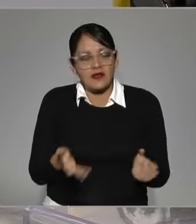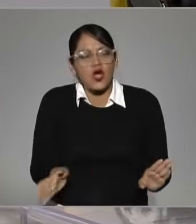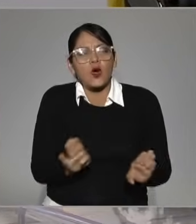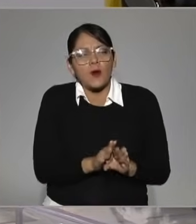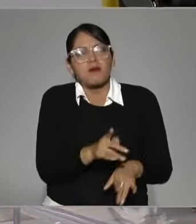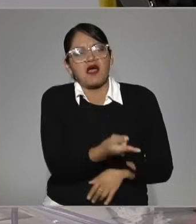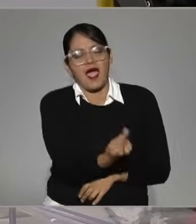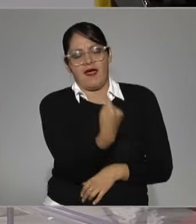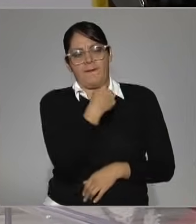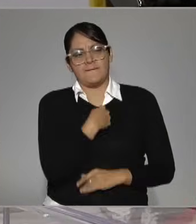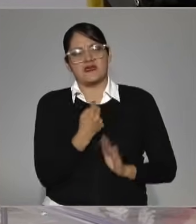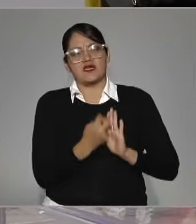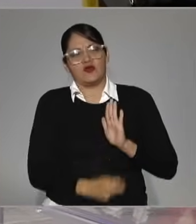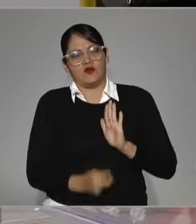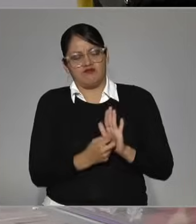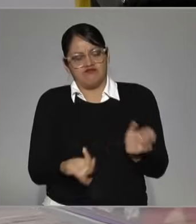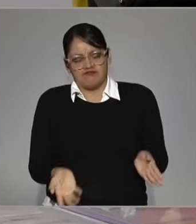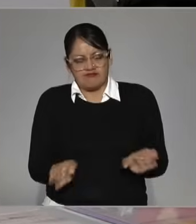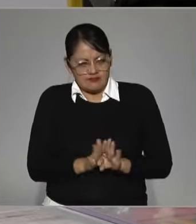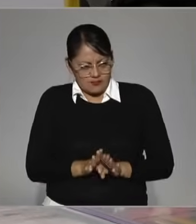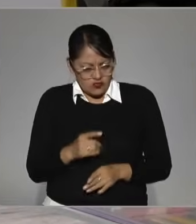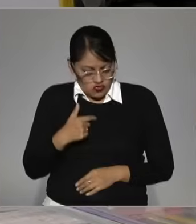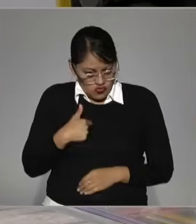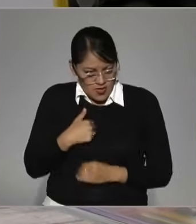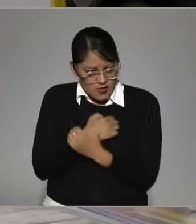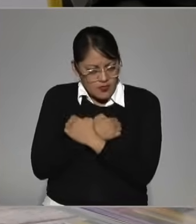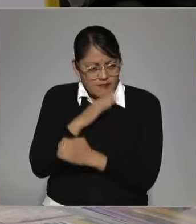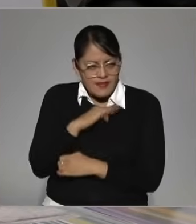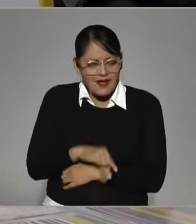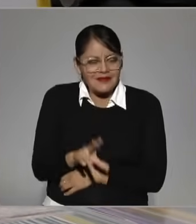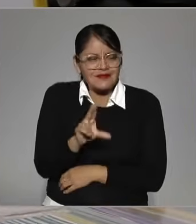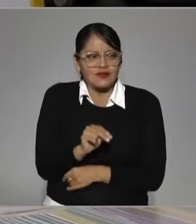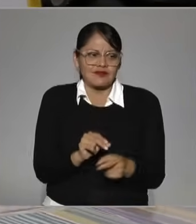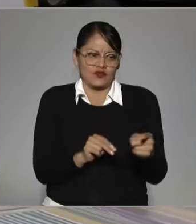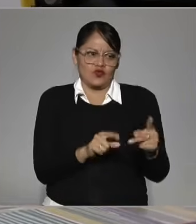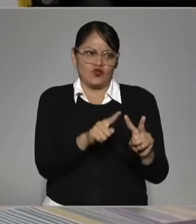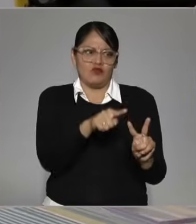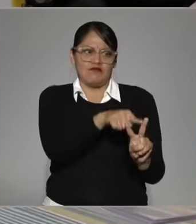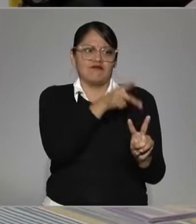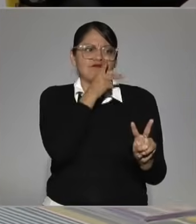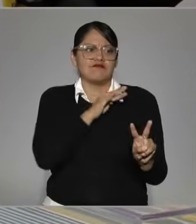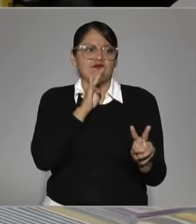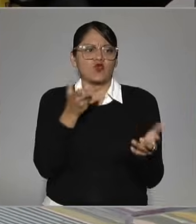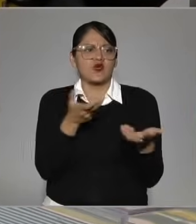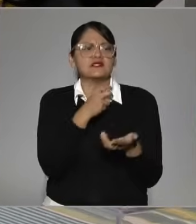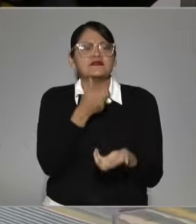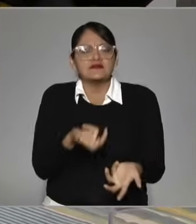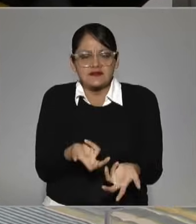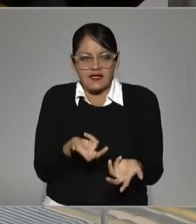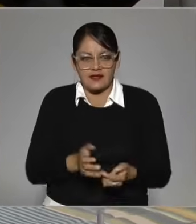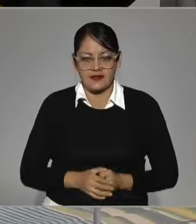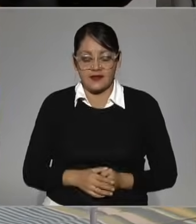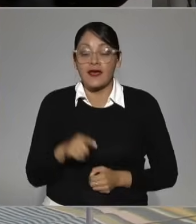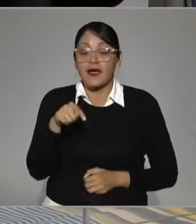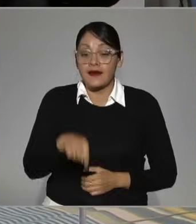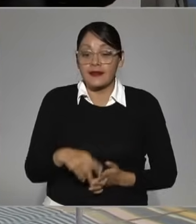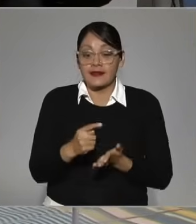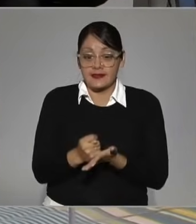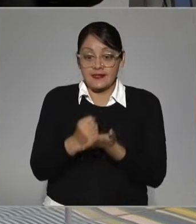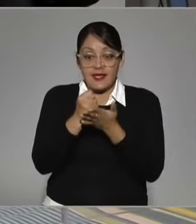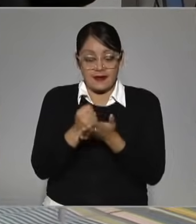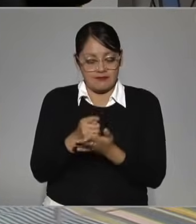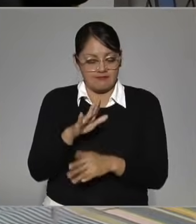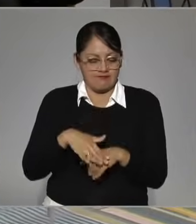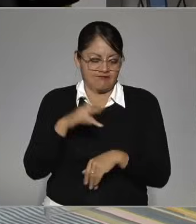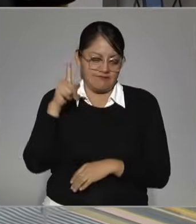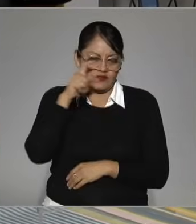y me reprendes porque estoy mal educando a tu hijo cuando tú no estás haciendo nada? De hecho, en terapia es de las cosas más complicadas